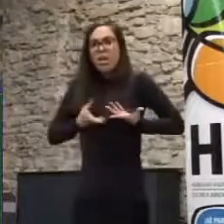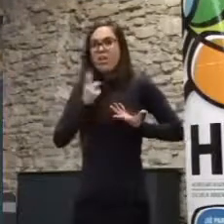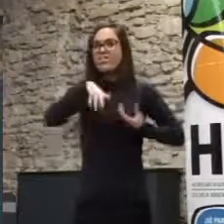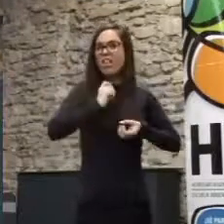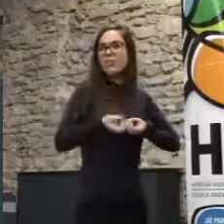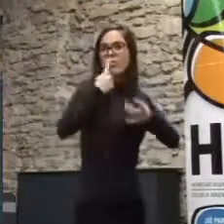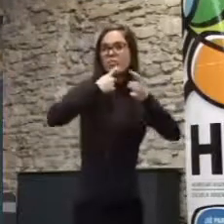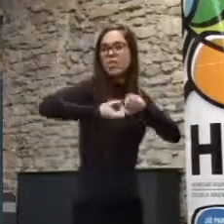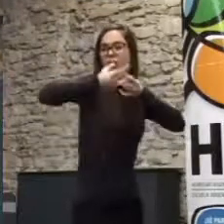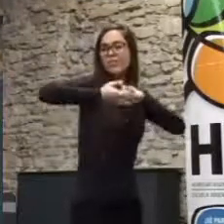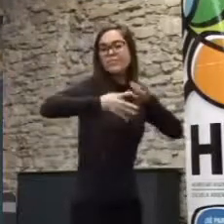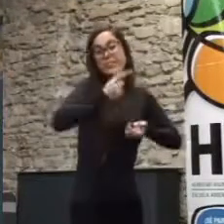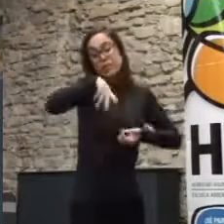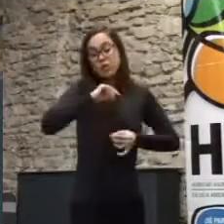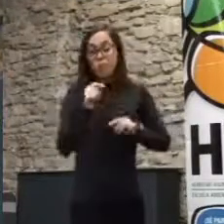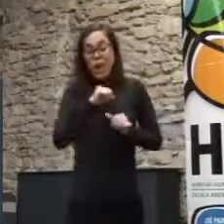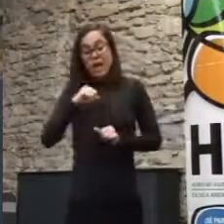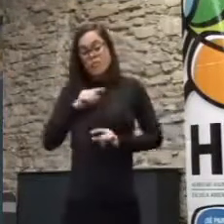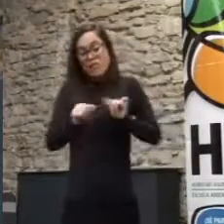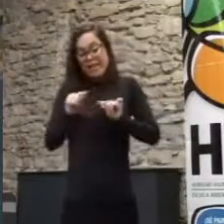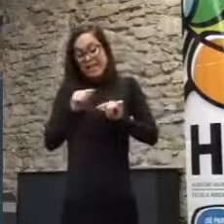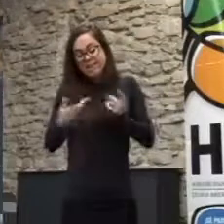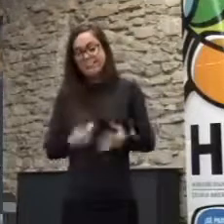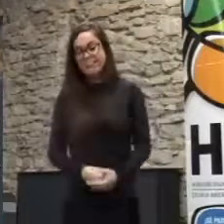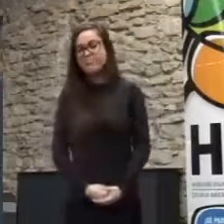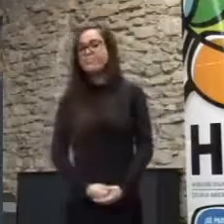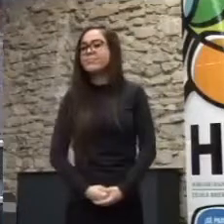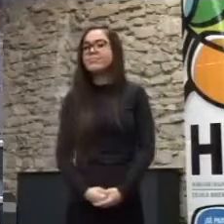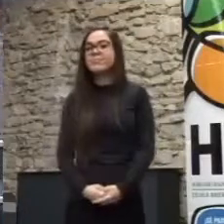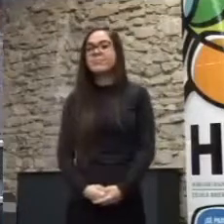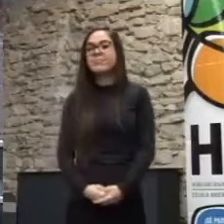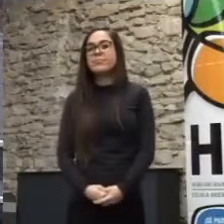¿no? Una autocrítica. Adelante.